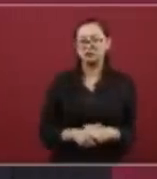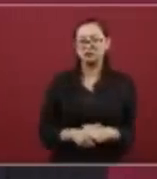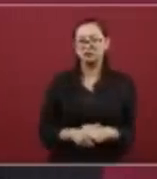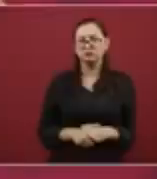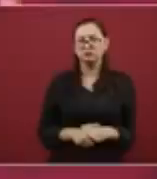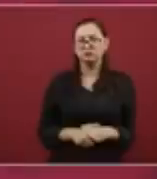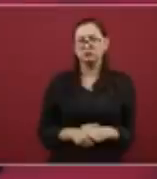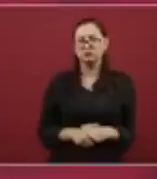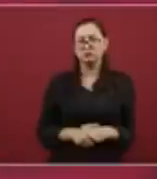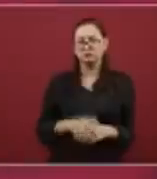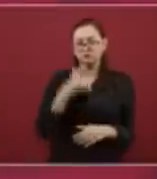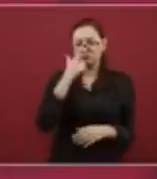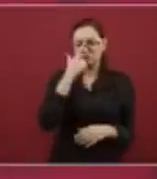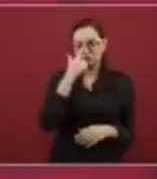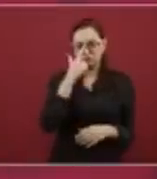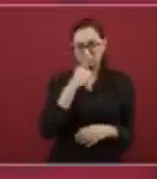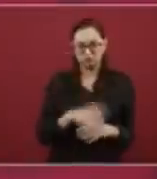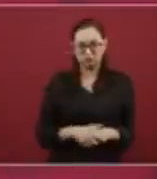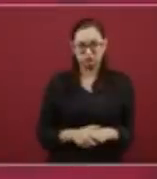Entonces, decir eso